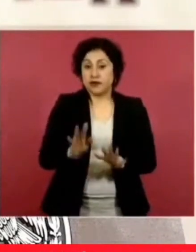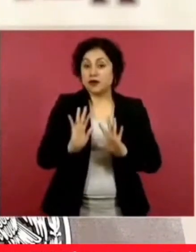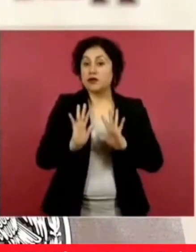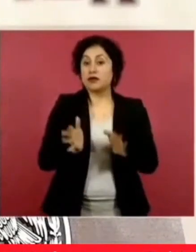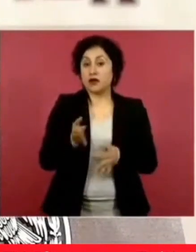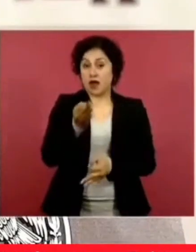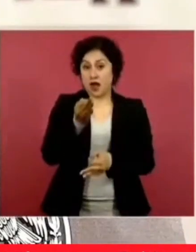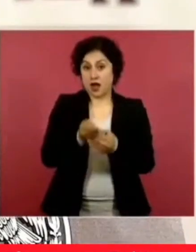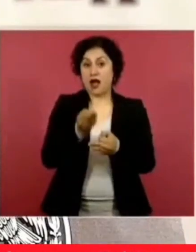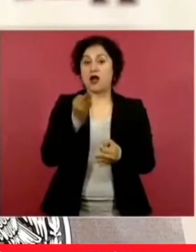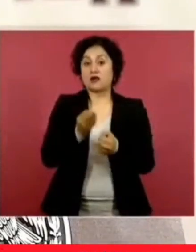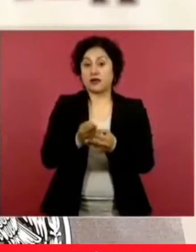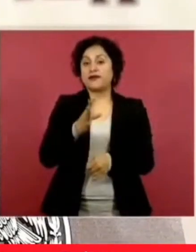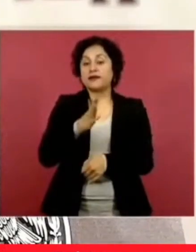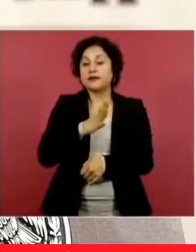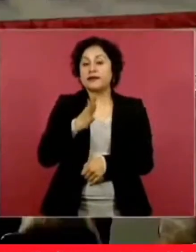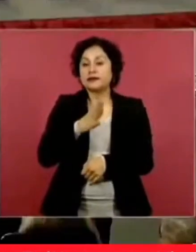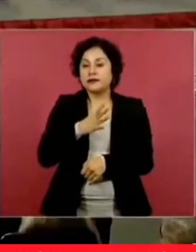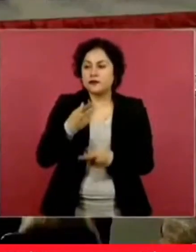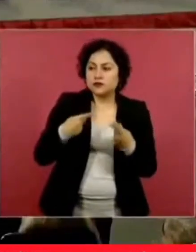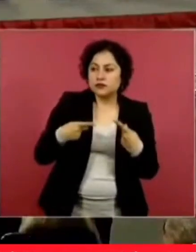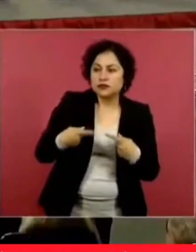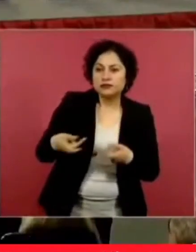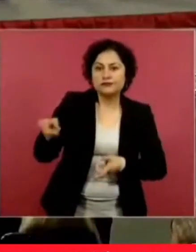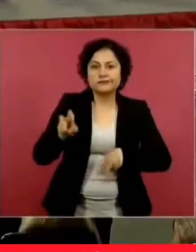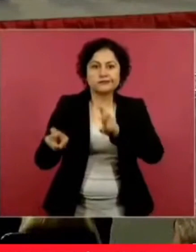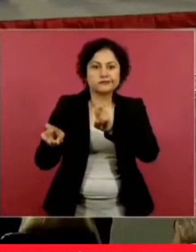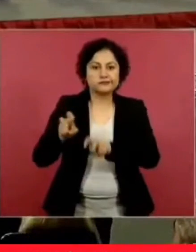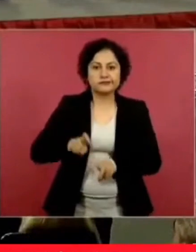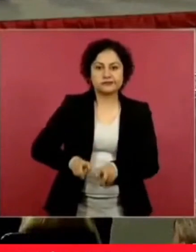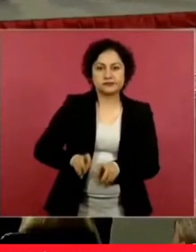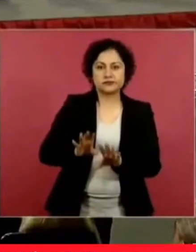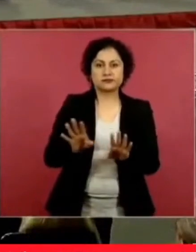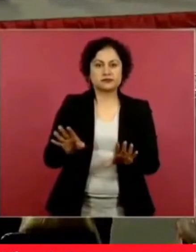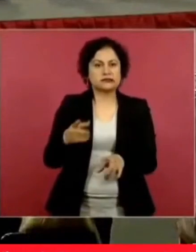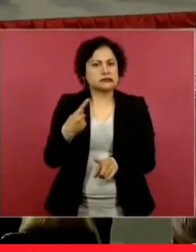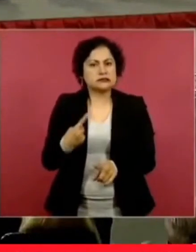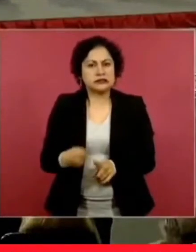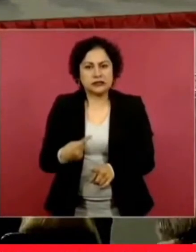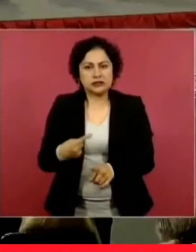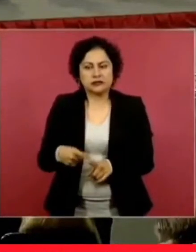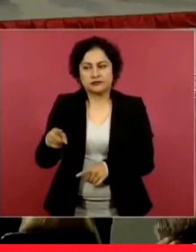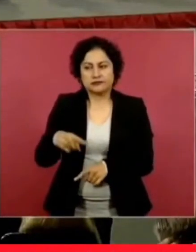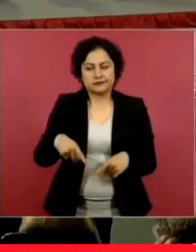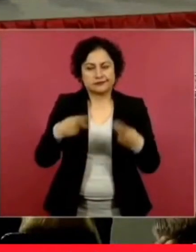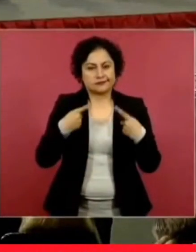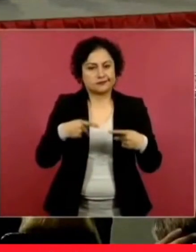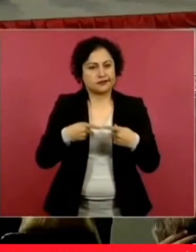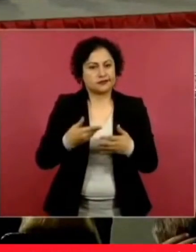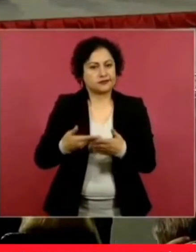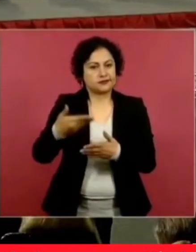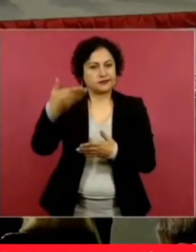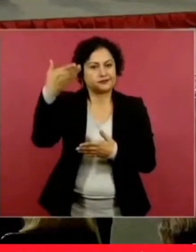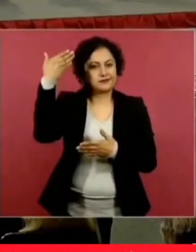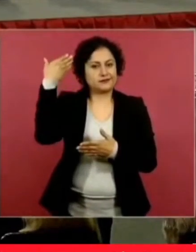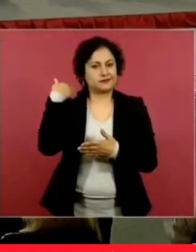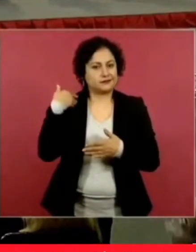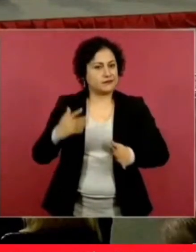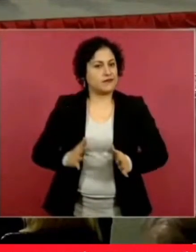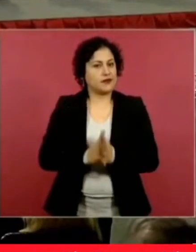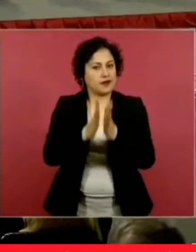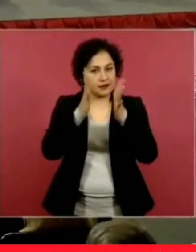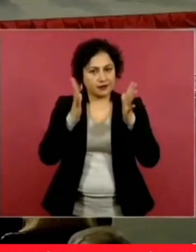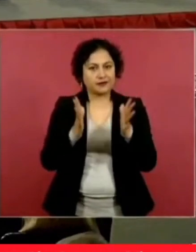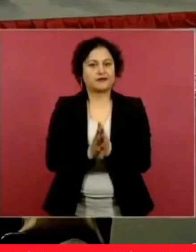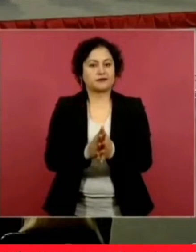invisibles por decirlo de alguna forma que están involucrados desde hace mucho tiempo en este en este